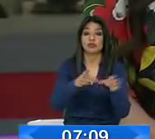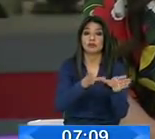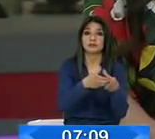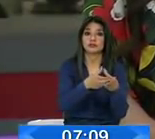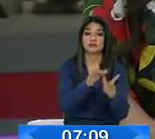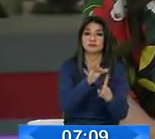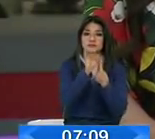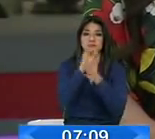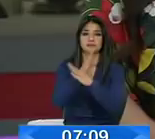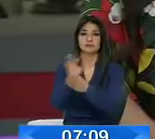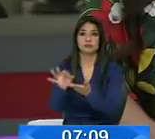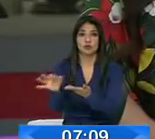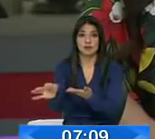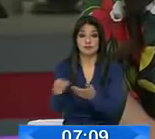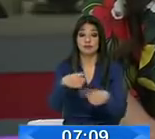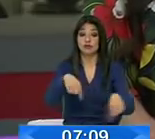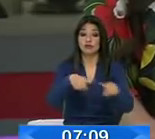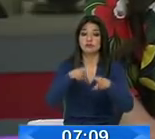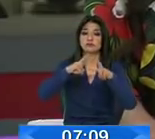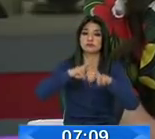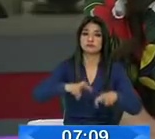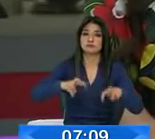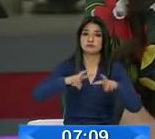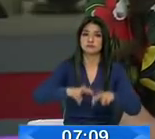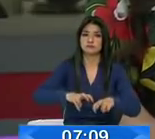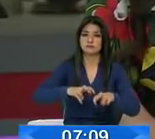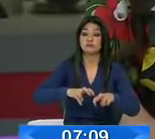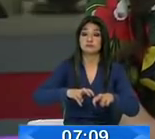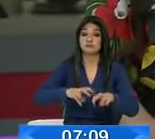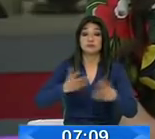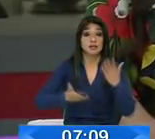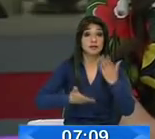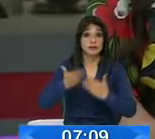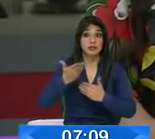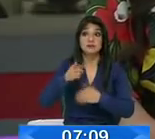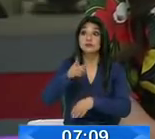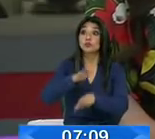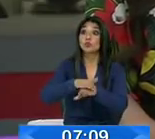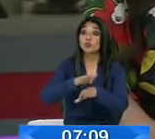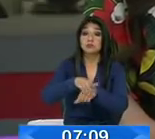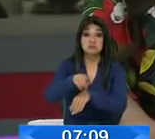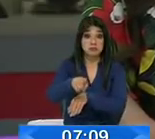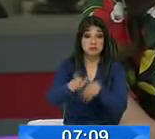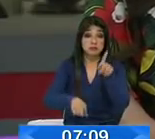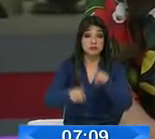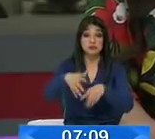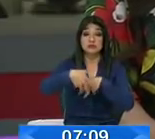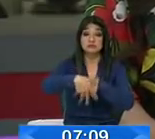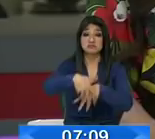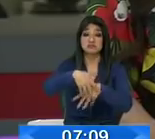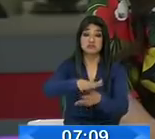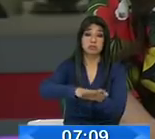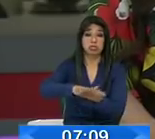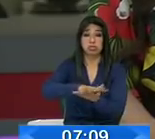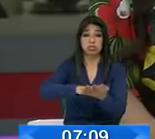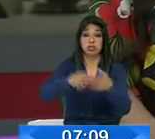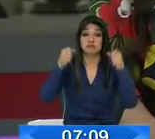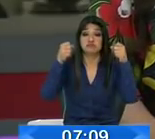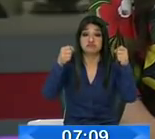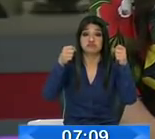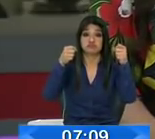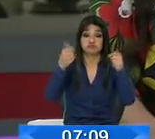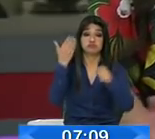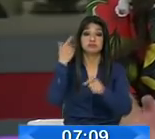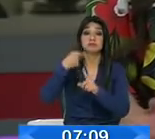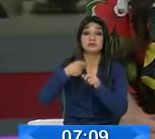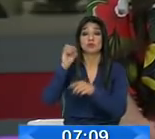por la Defensoría del Pueblo para que investigue y, de ser el caso, establezca responsabilidades por los actos violentos en las manifestaciones de